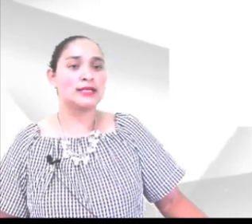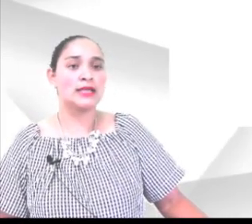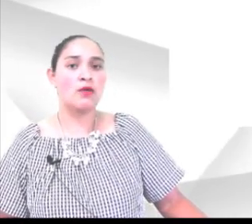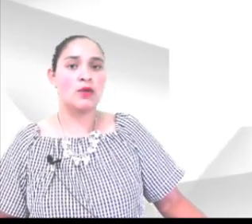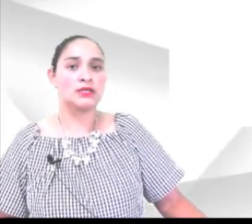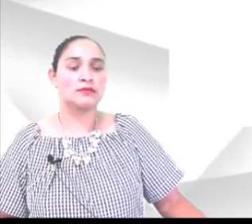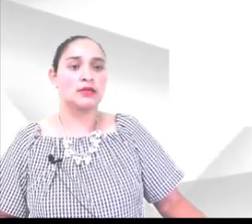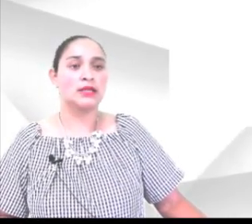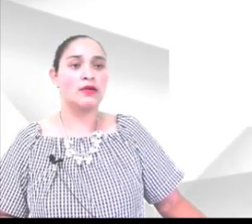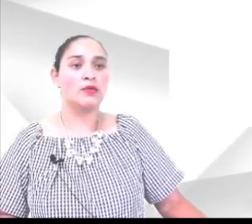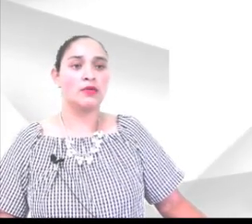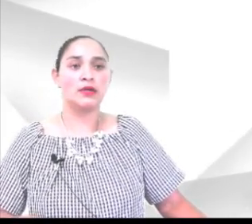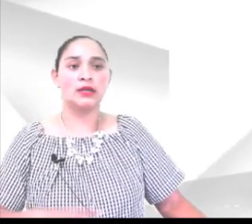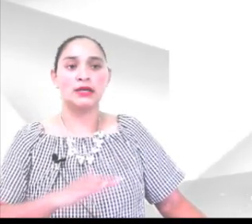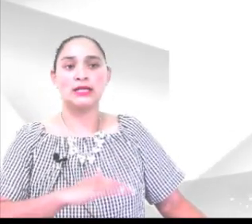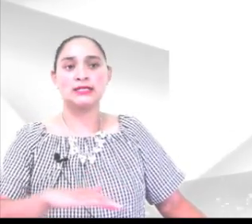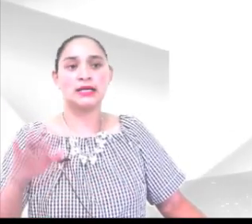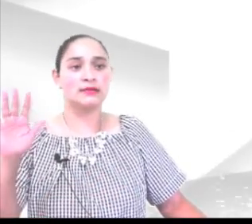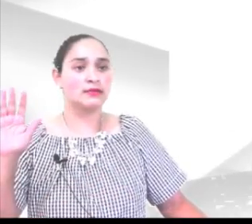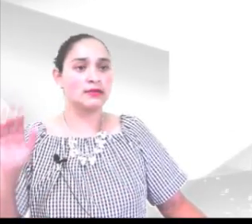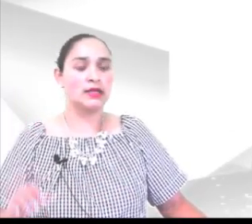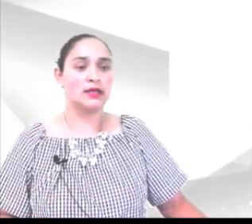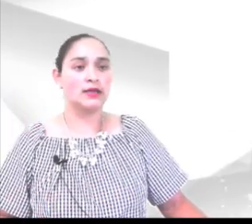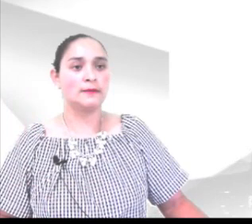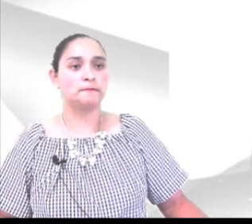curso de las aguas, ¿verdad?